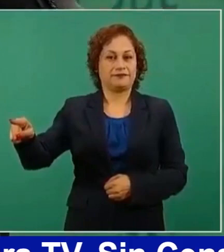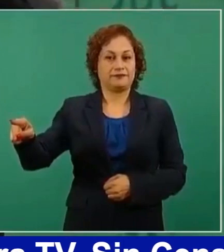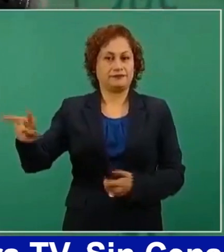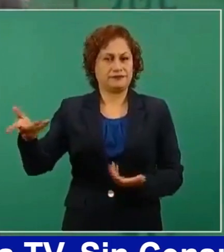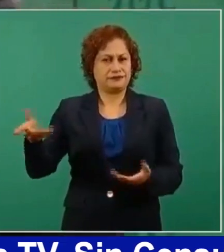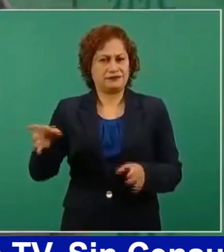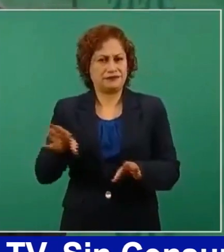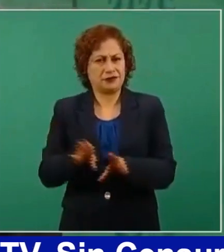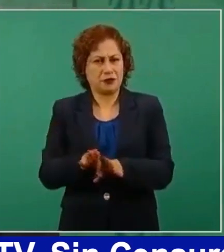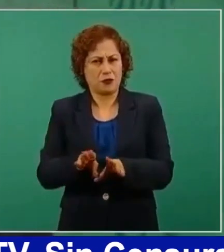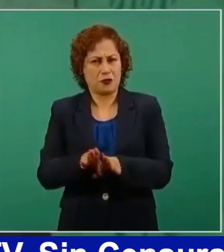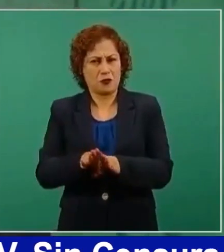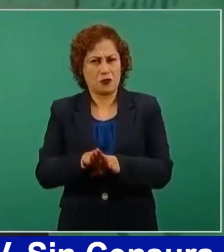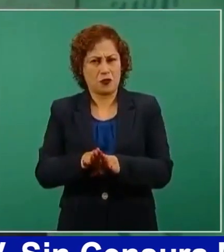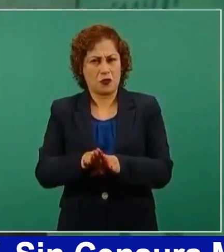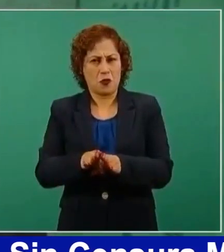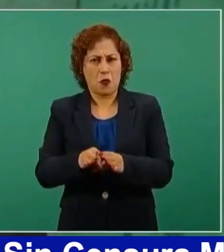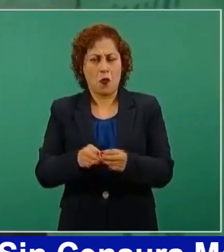independiente, autónomo.